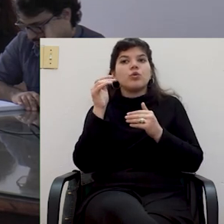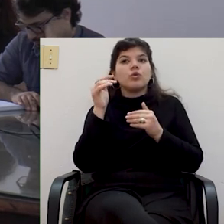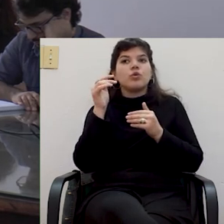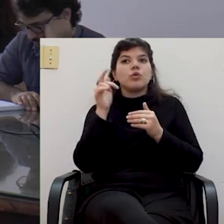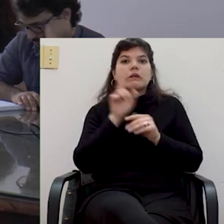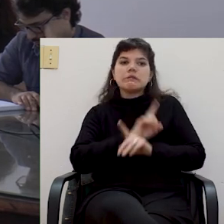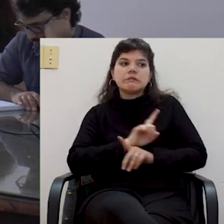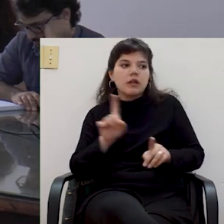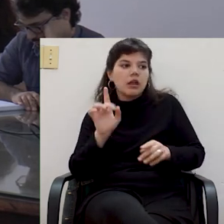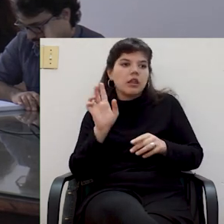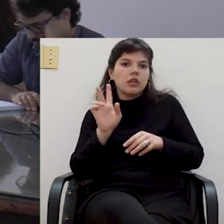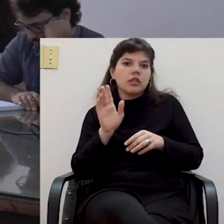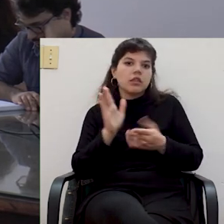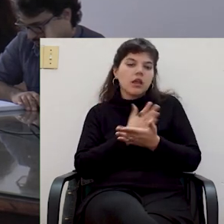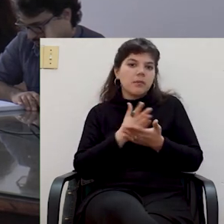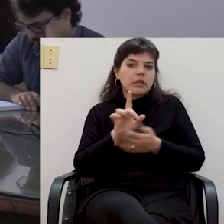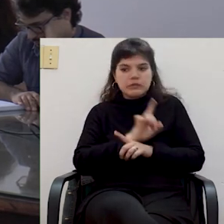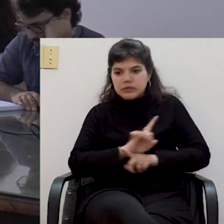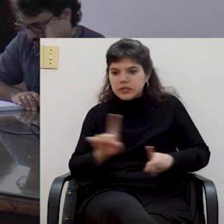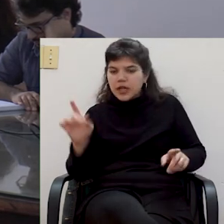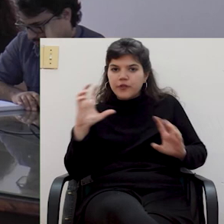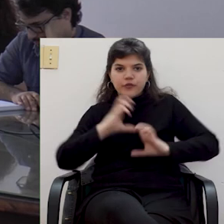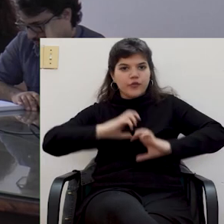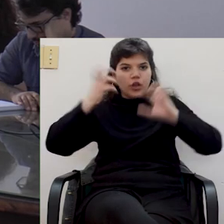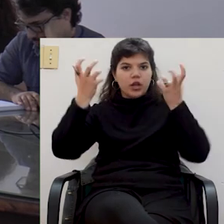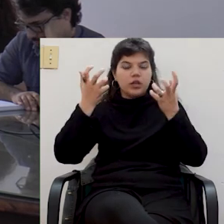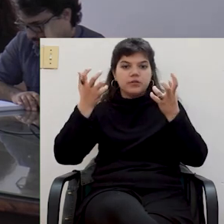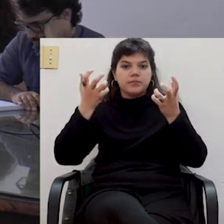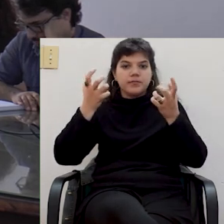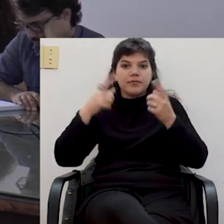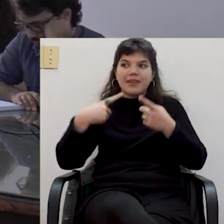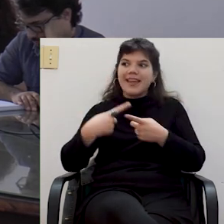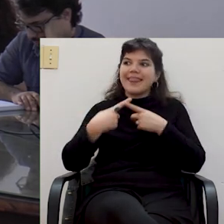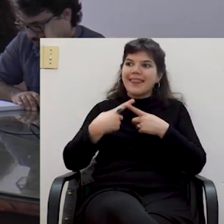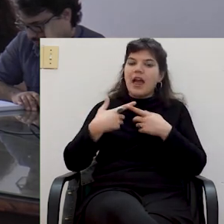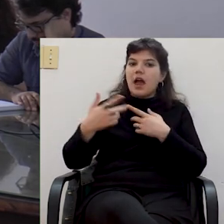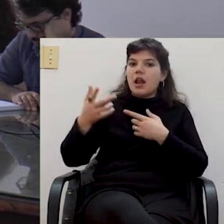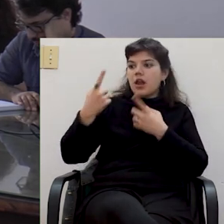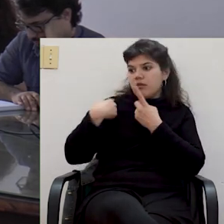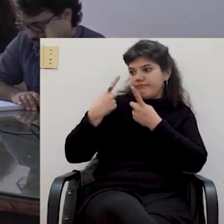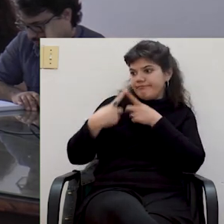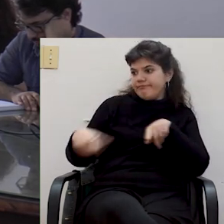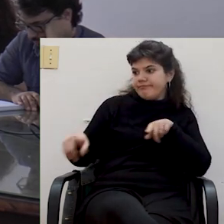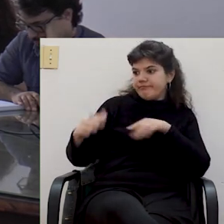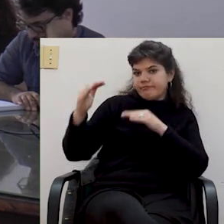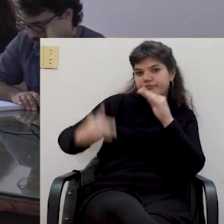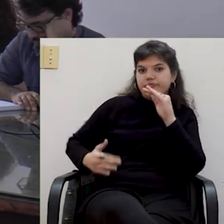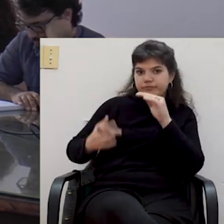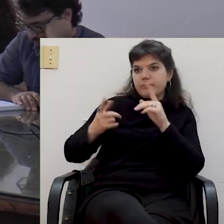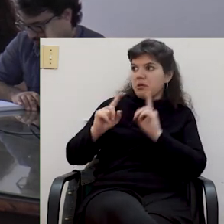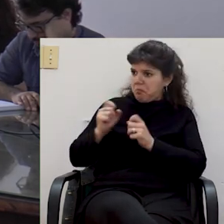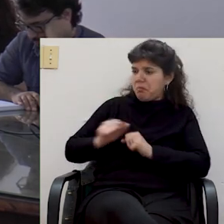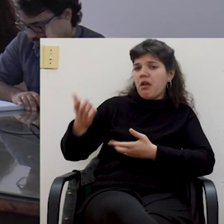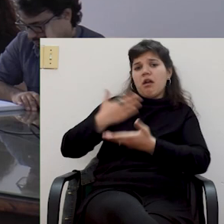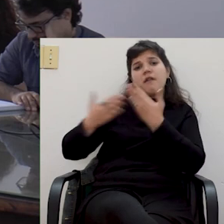sin discriminación y sin violencia, que el diálogo en la diferencia esté habilitado, ¿no? Porque